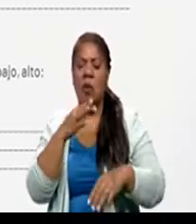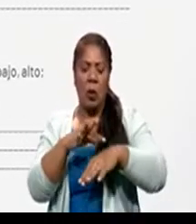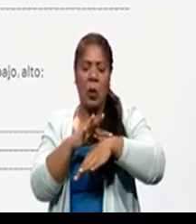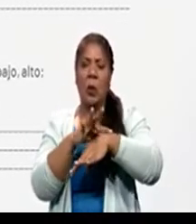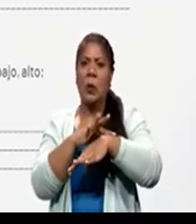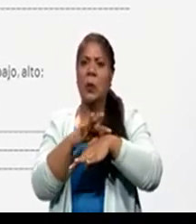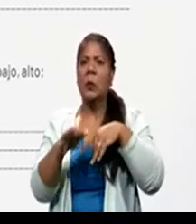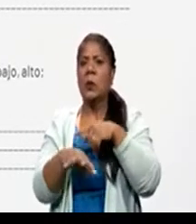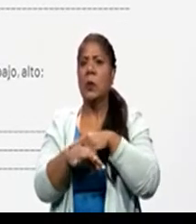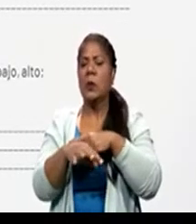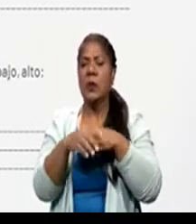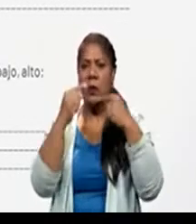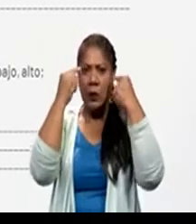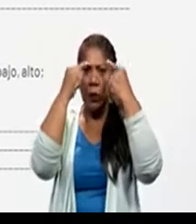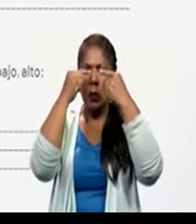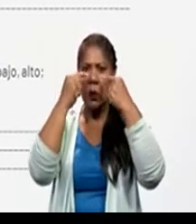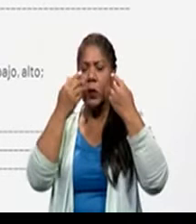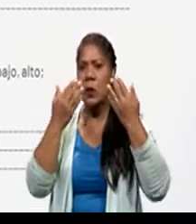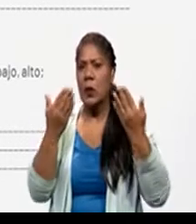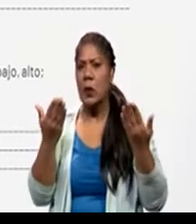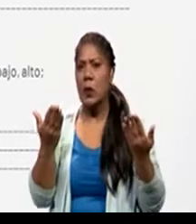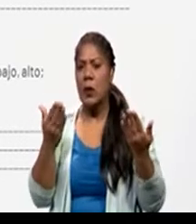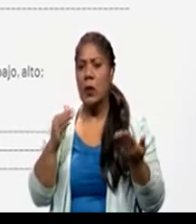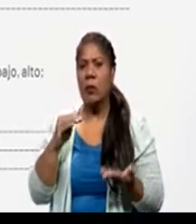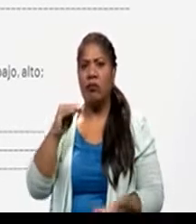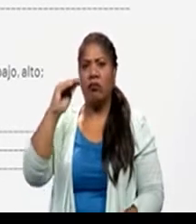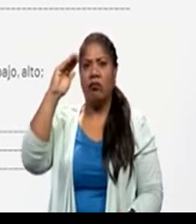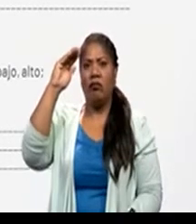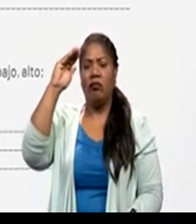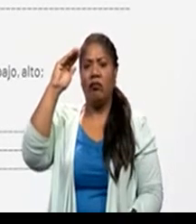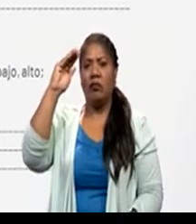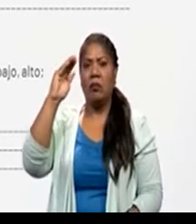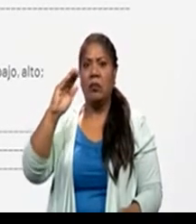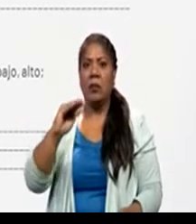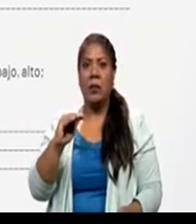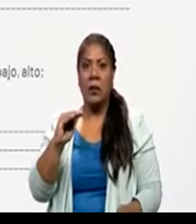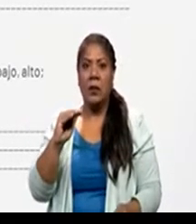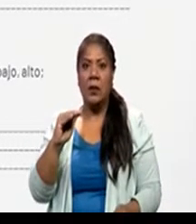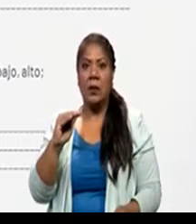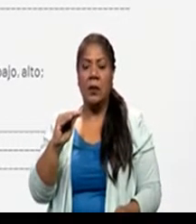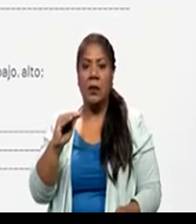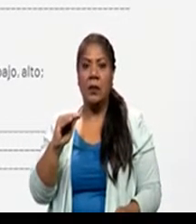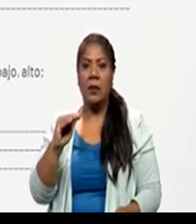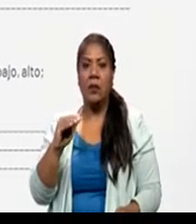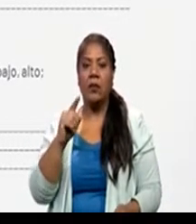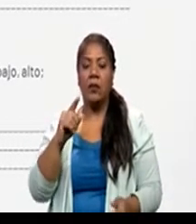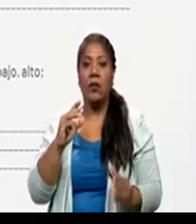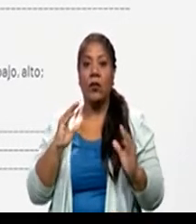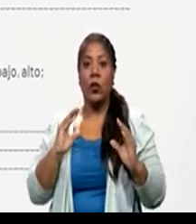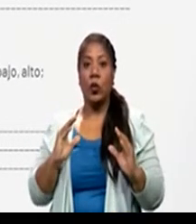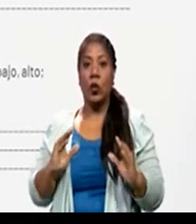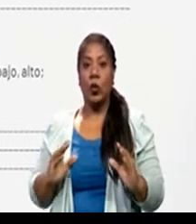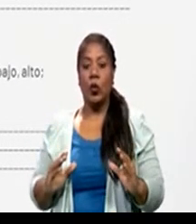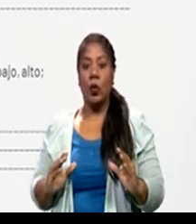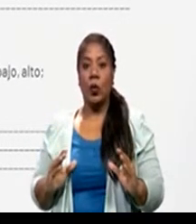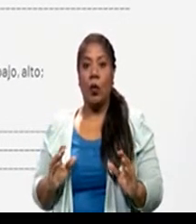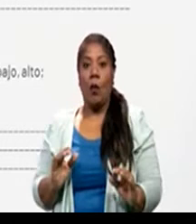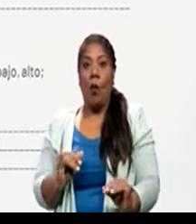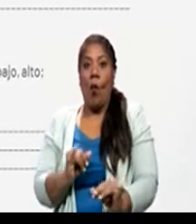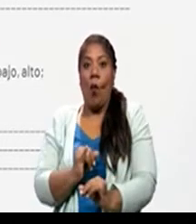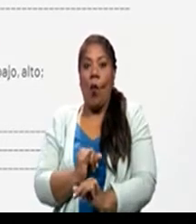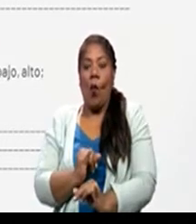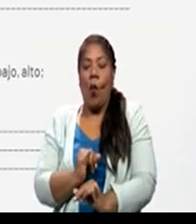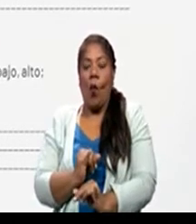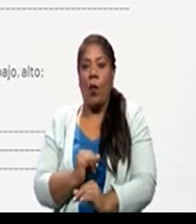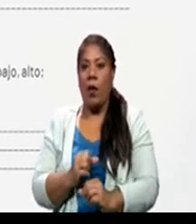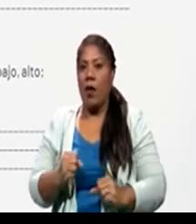piel, sus ojitos, su tamaño, si es alto o bajo, y si su cuerpo es delgado